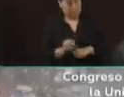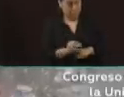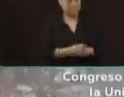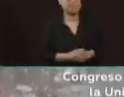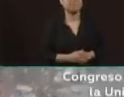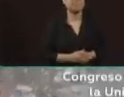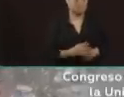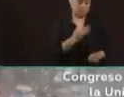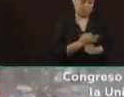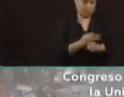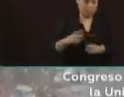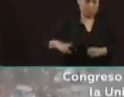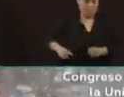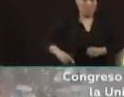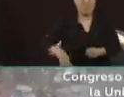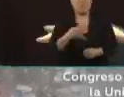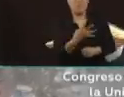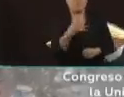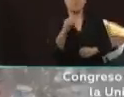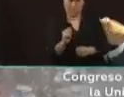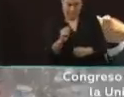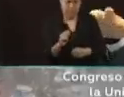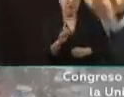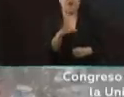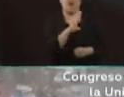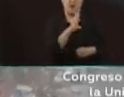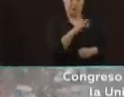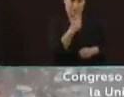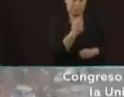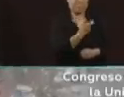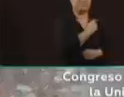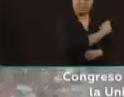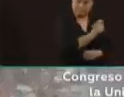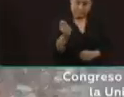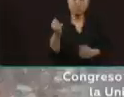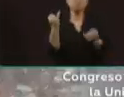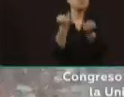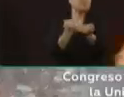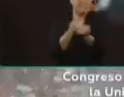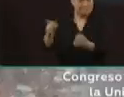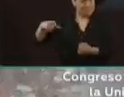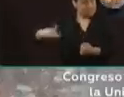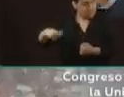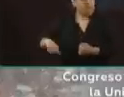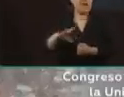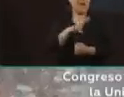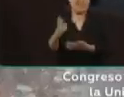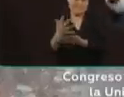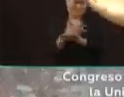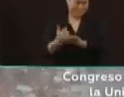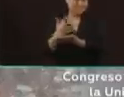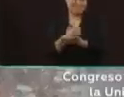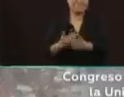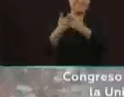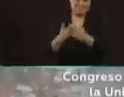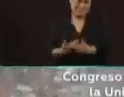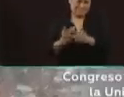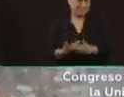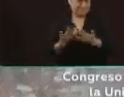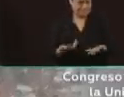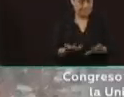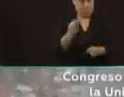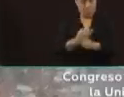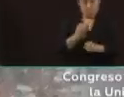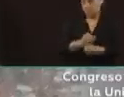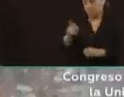la 4T hay distribución de la riqueza y también ganan los que más tienen. Y ustedes dejaron de representar nada, porque no sabemos a